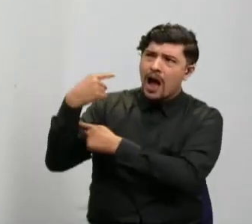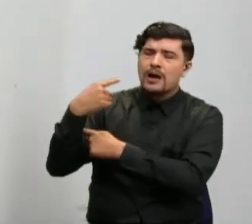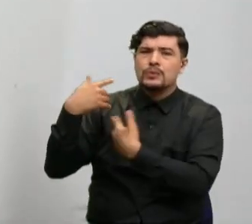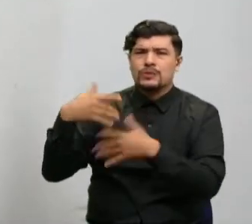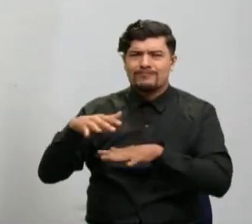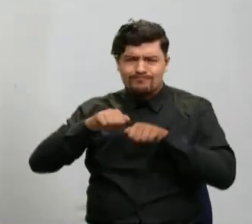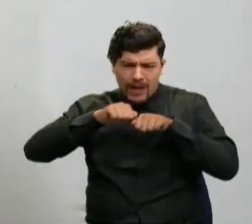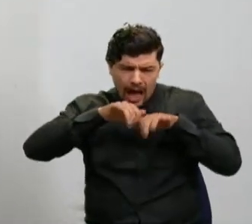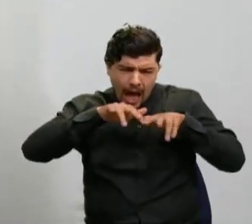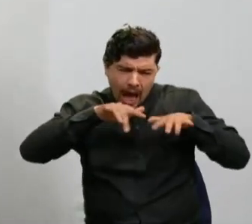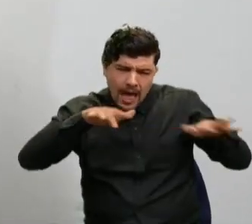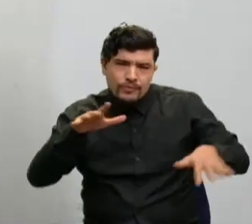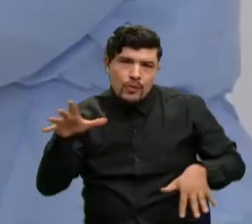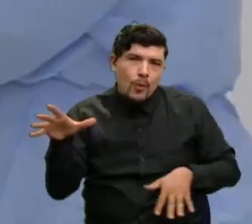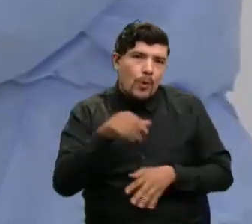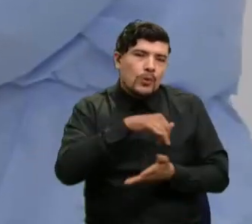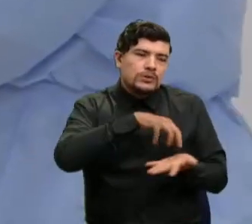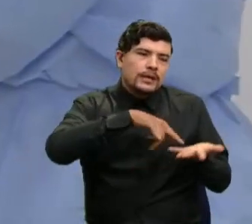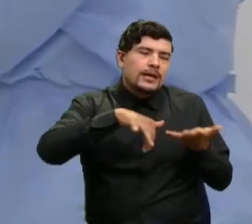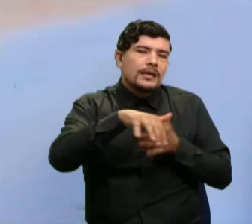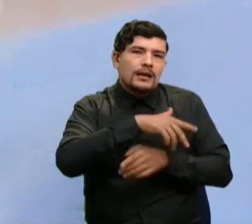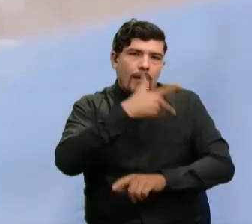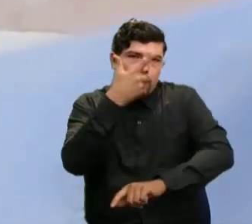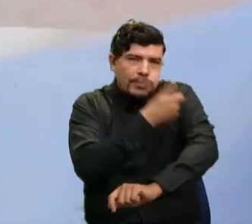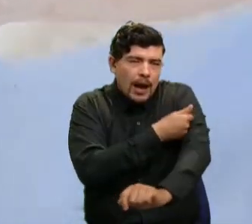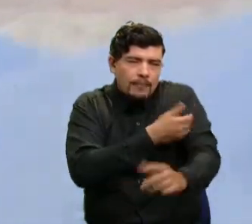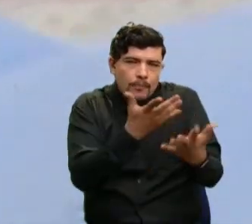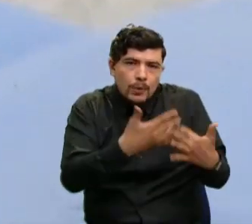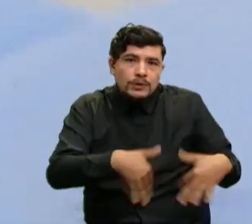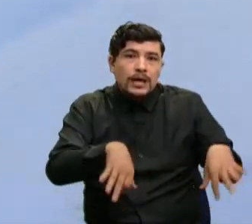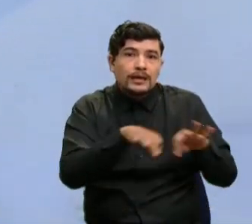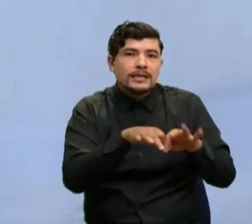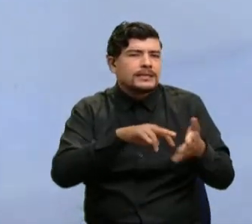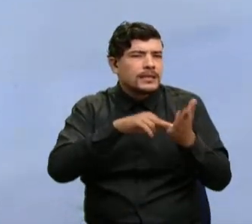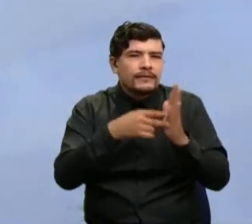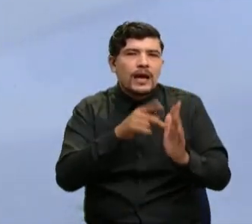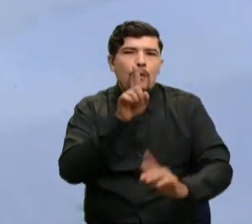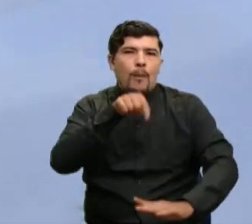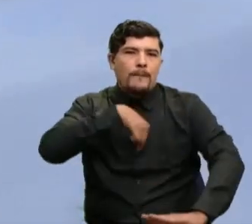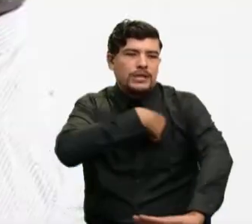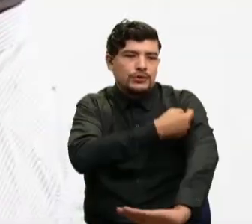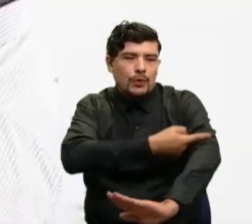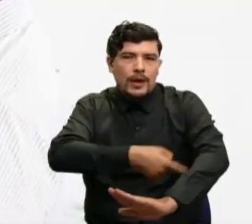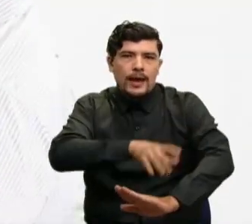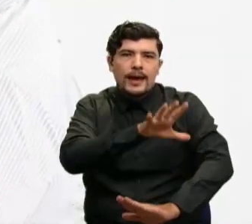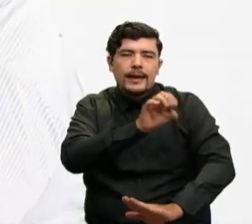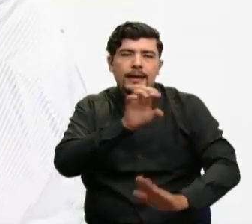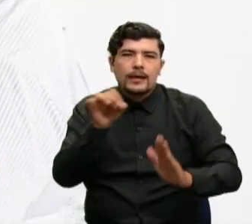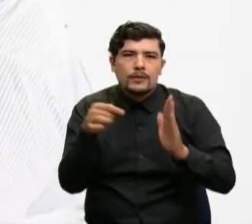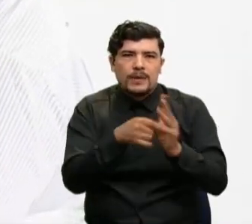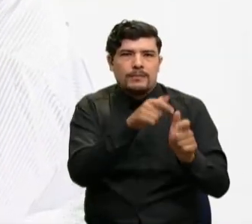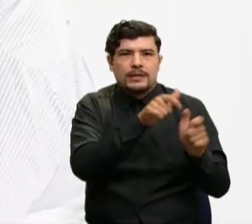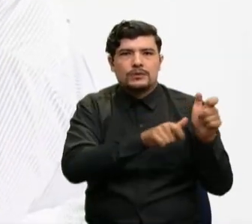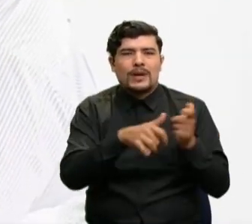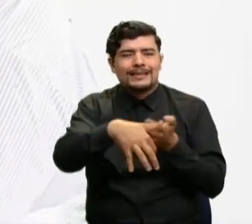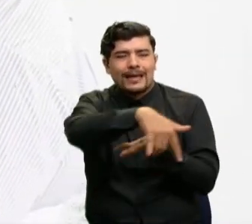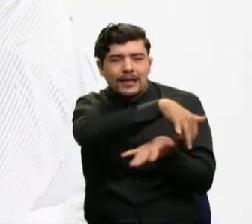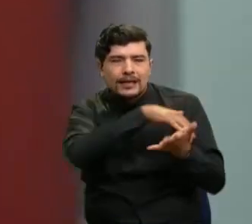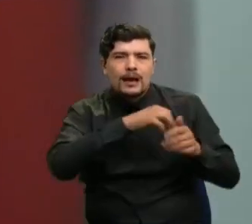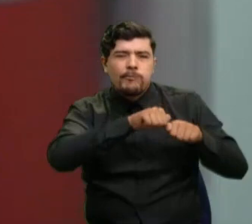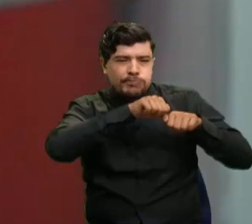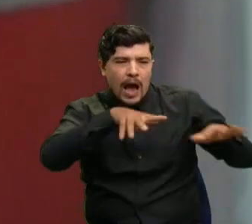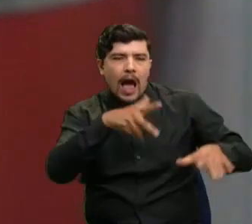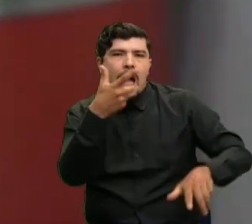porcentaje de inmunidad en rebaño en nuestro departamento, que va a ser más de 1,5 millones de dosis que debemos aplicar en el